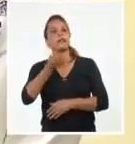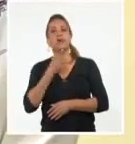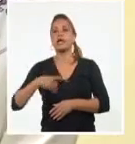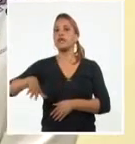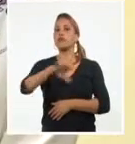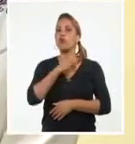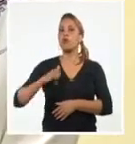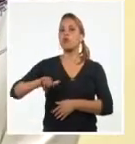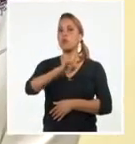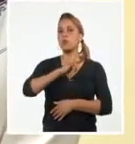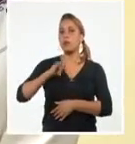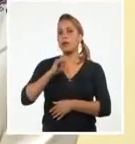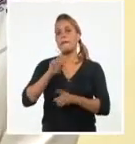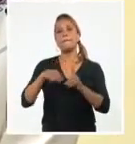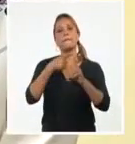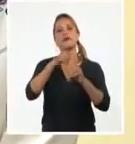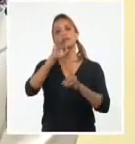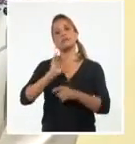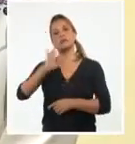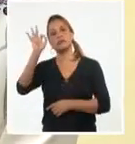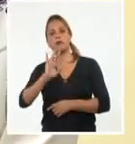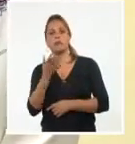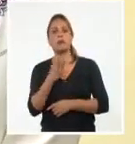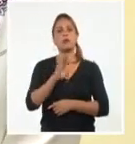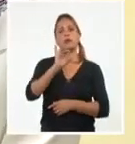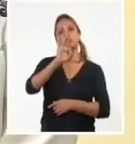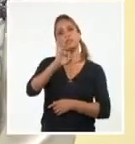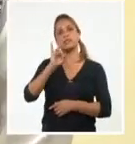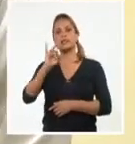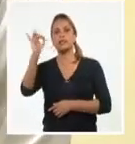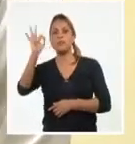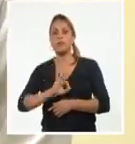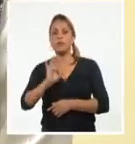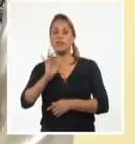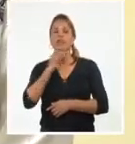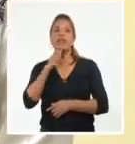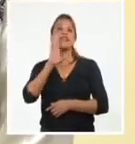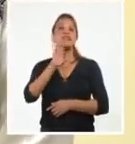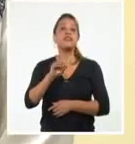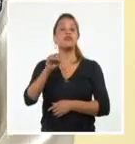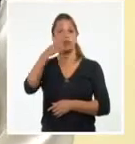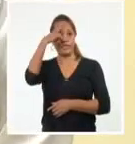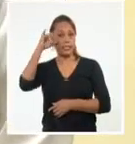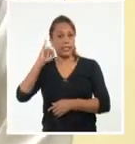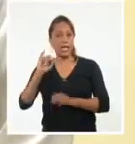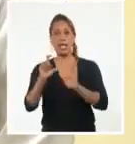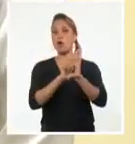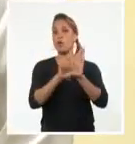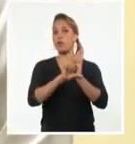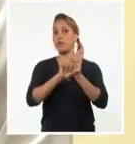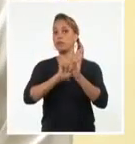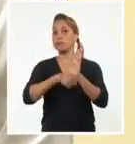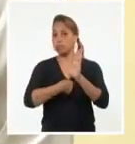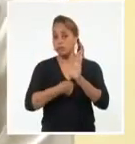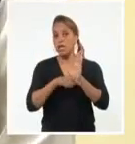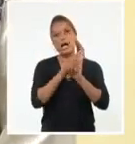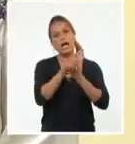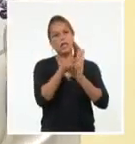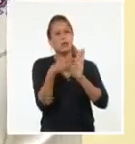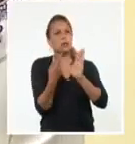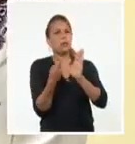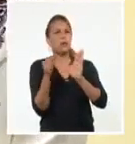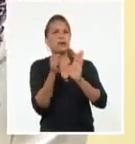del 85%, alrededor del 87% y tanto, dijo sí a la constitución, ahora resulta que tú eres